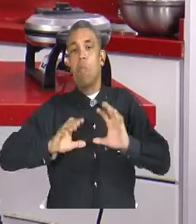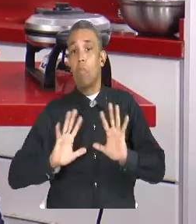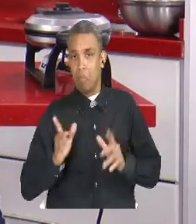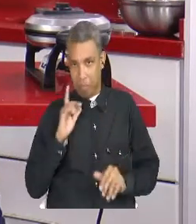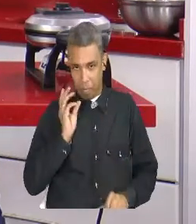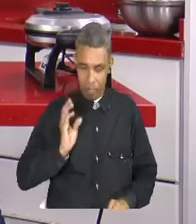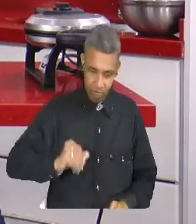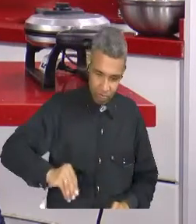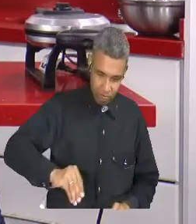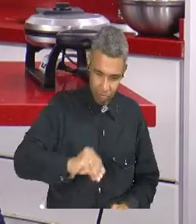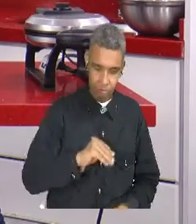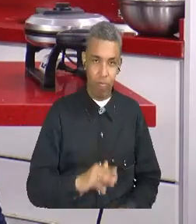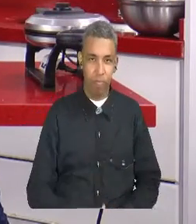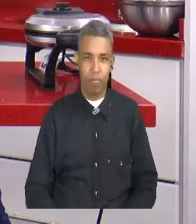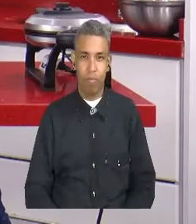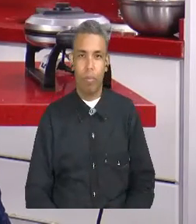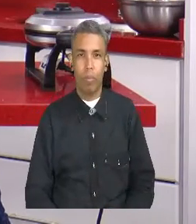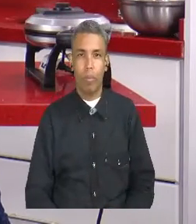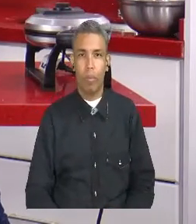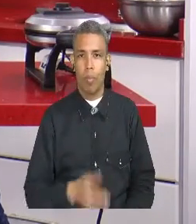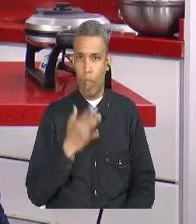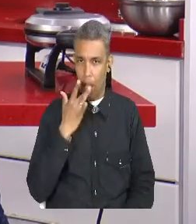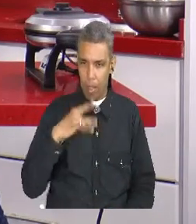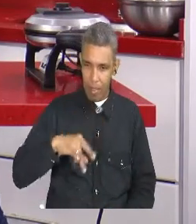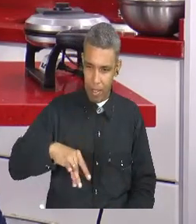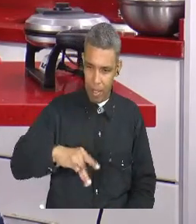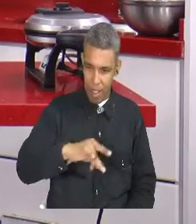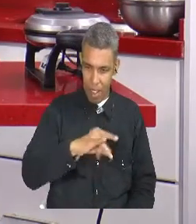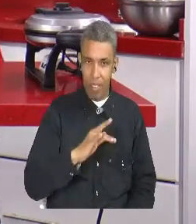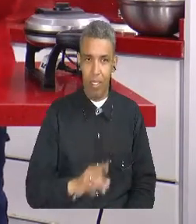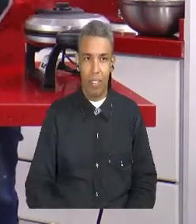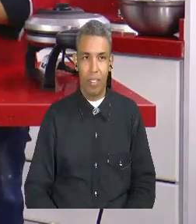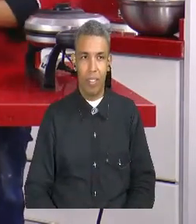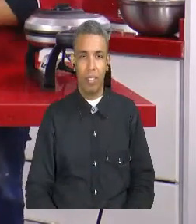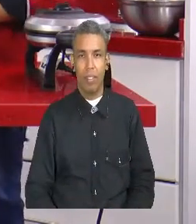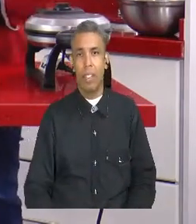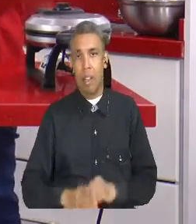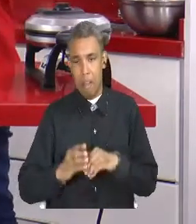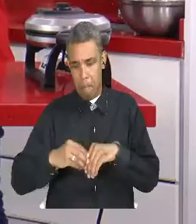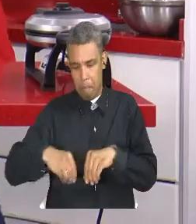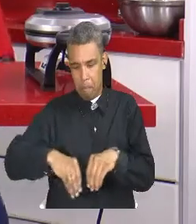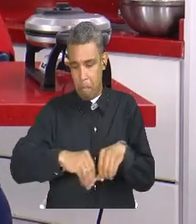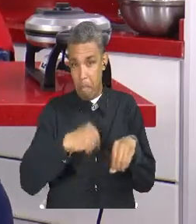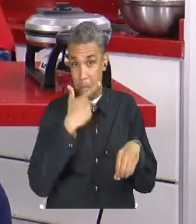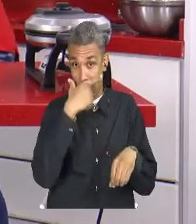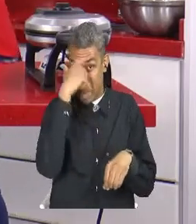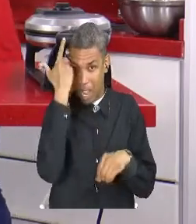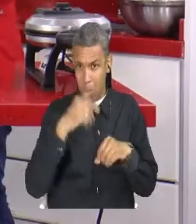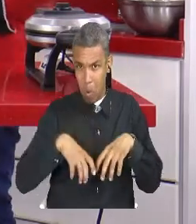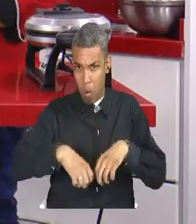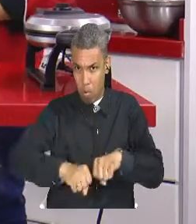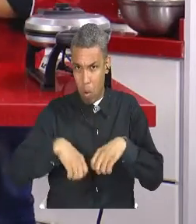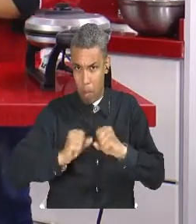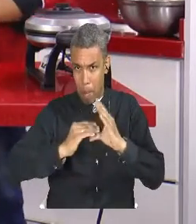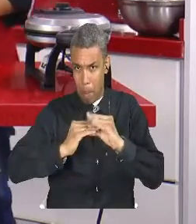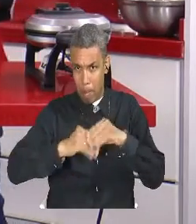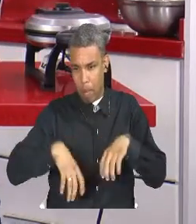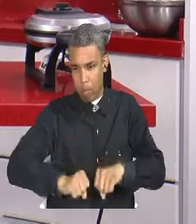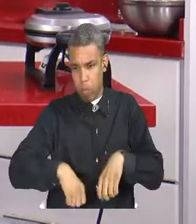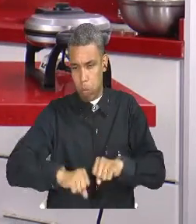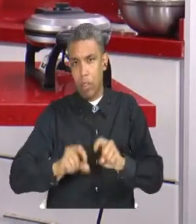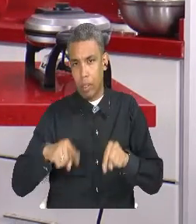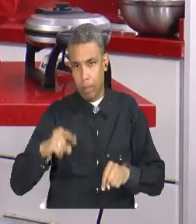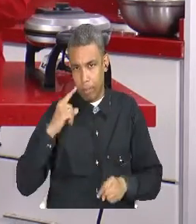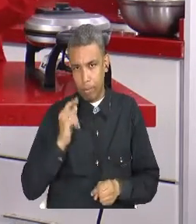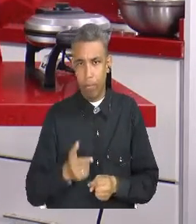hornear. Eso. La sal. Por acá. Y aquí tenemos la harina de trigo. Entonces vamos a utilizar una cucharita. Vamos a utilizar